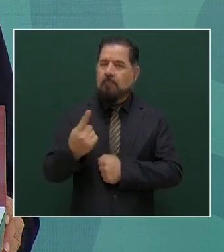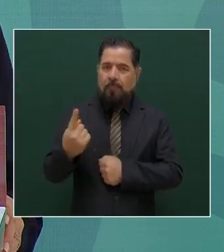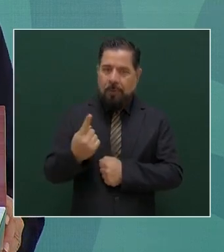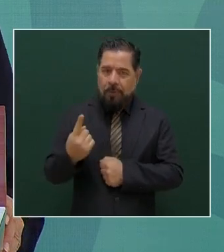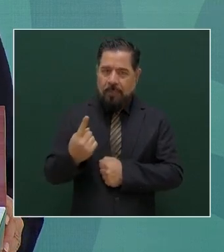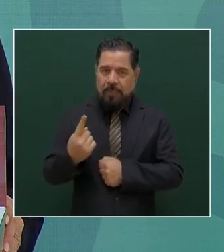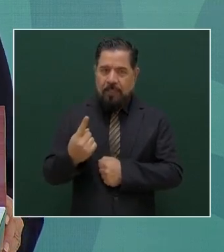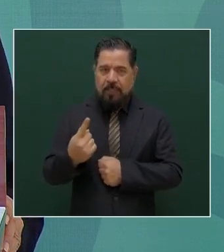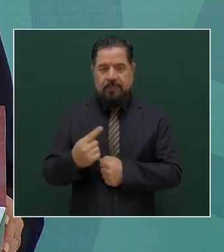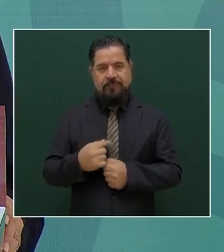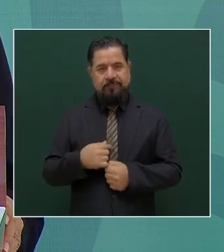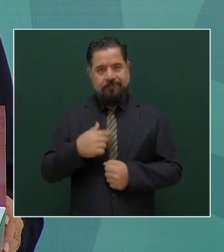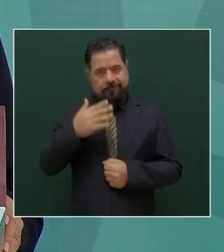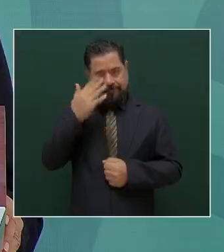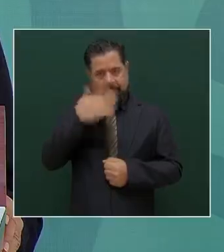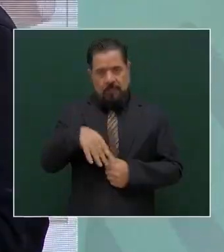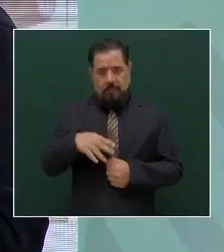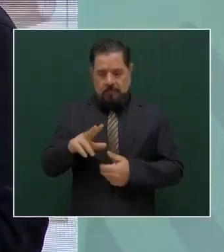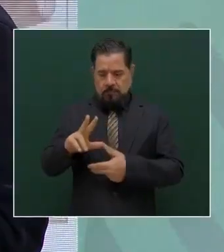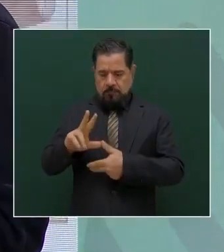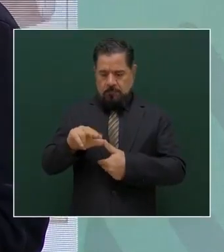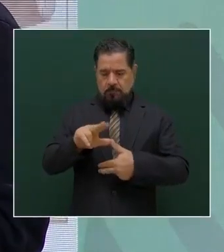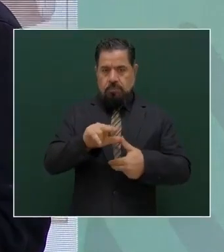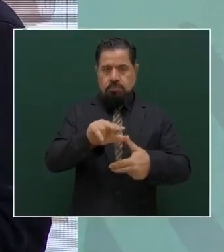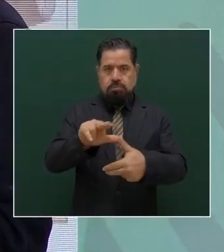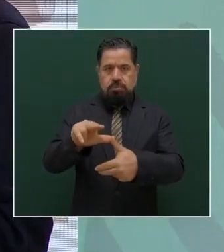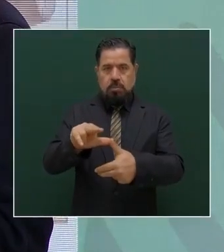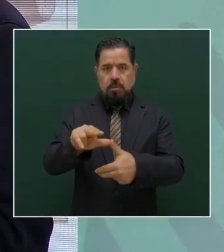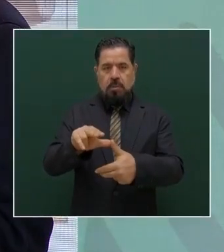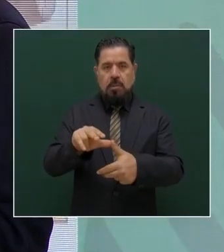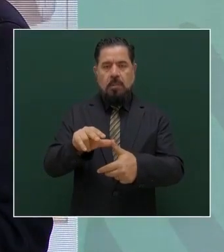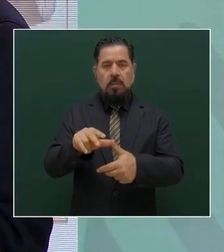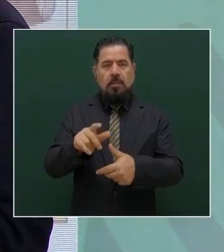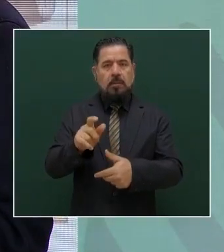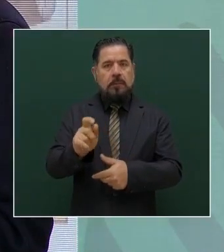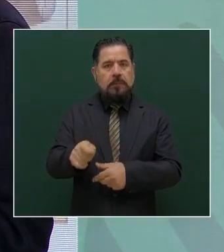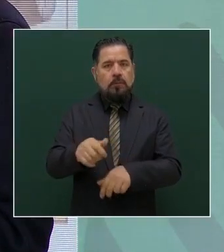estamos hablando de un huracán, categoría 5,